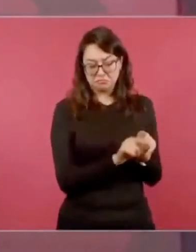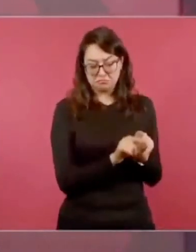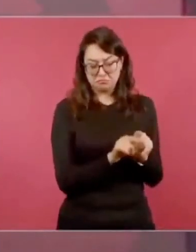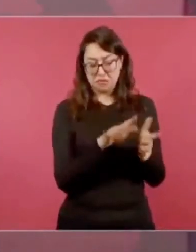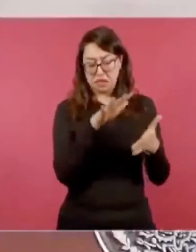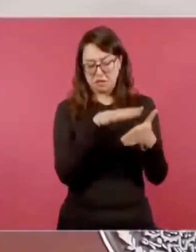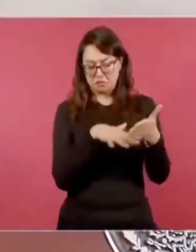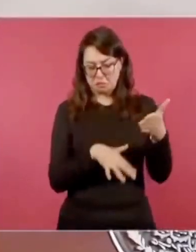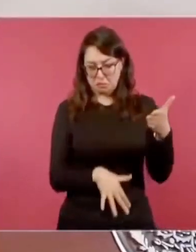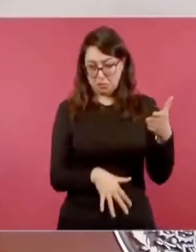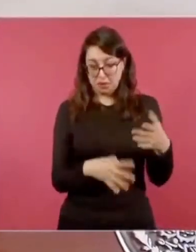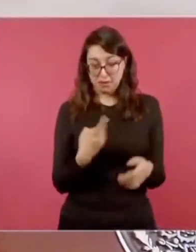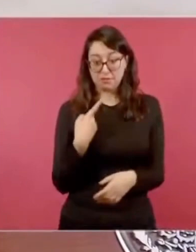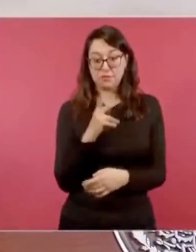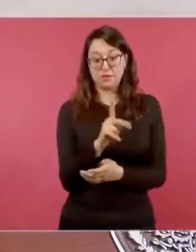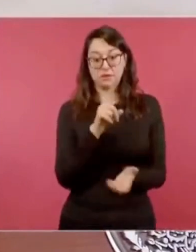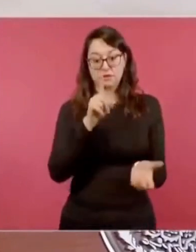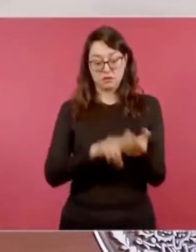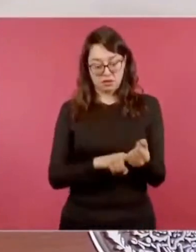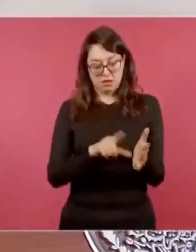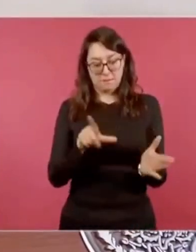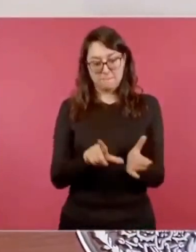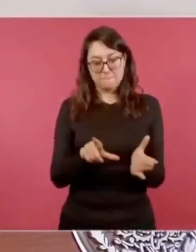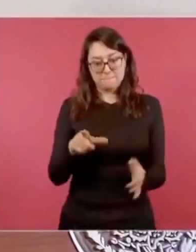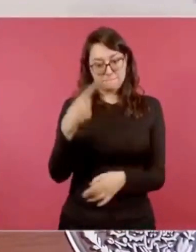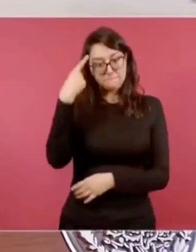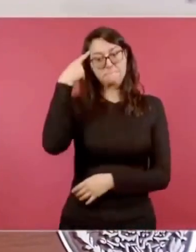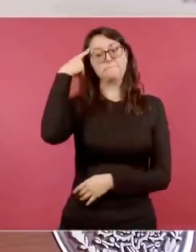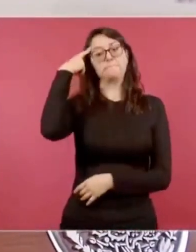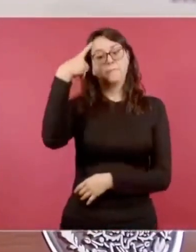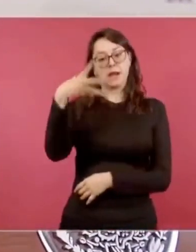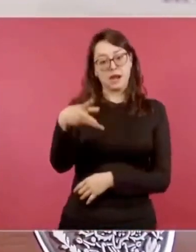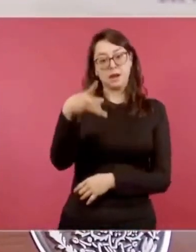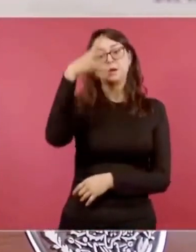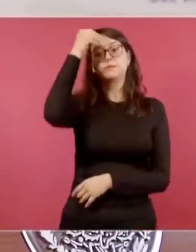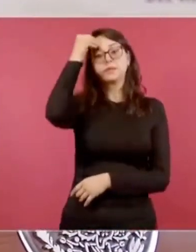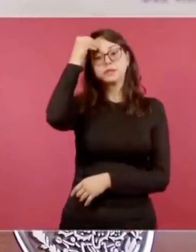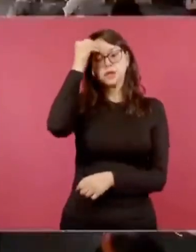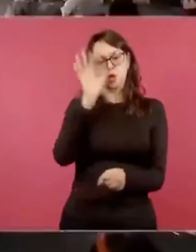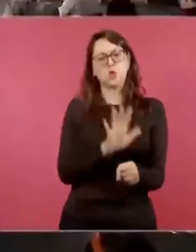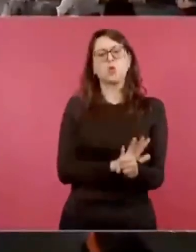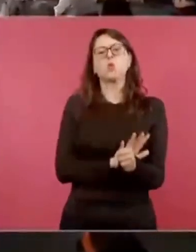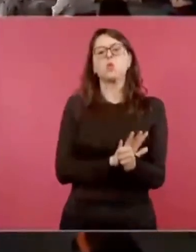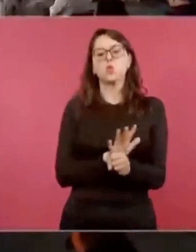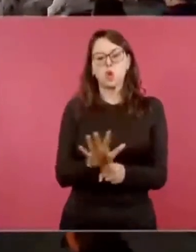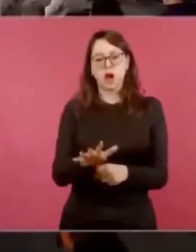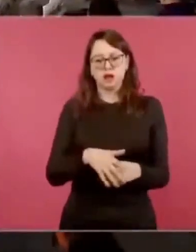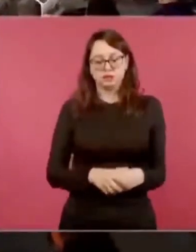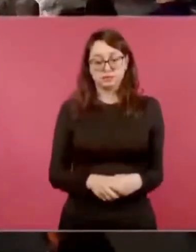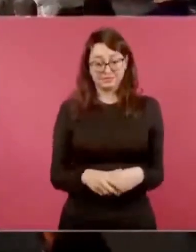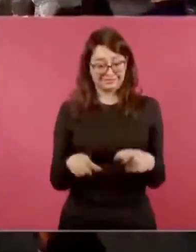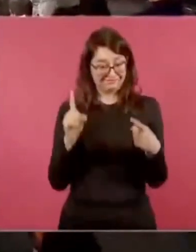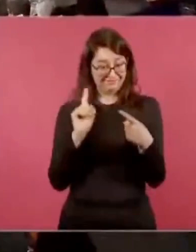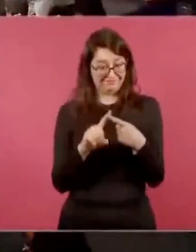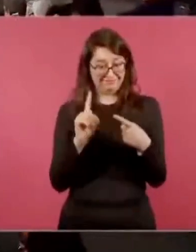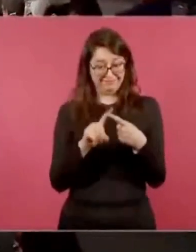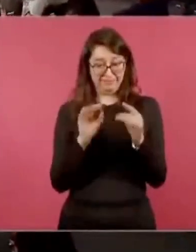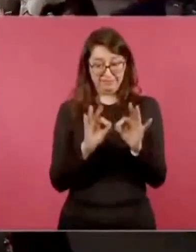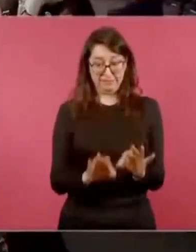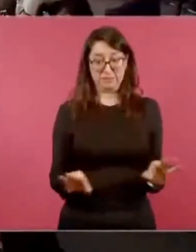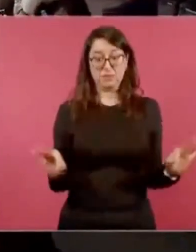La principal es que solo con el apoyo de las mayorías